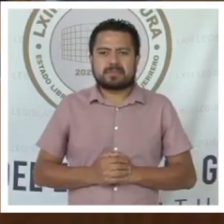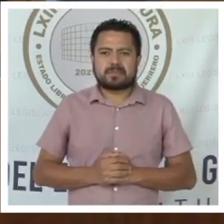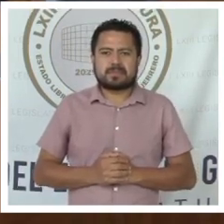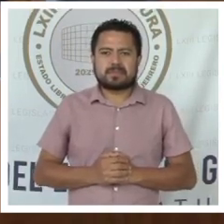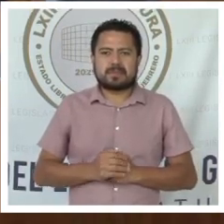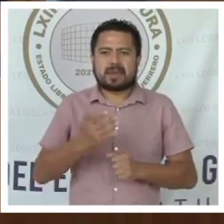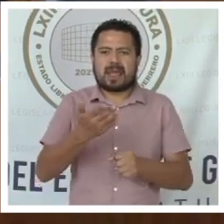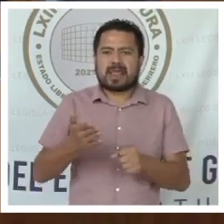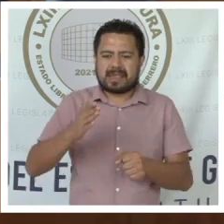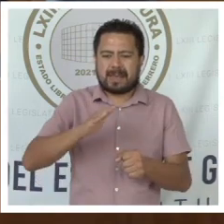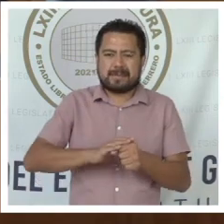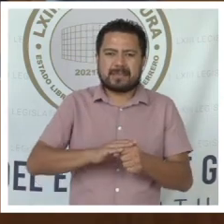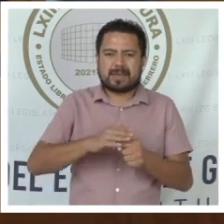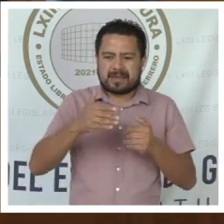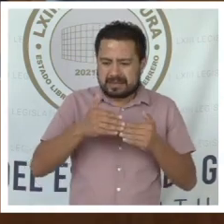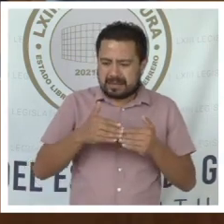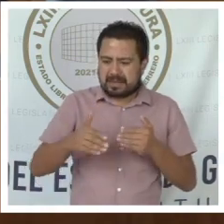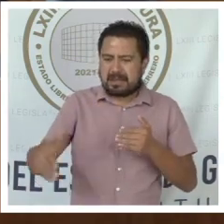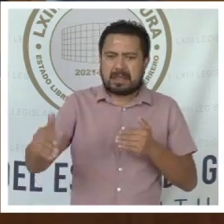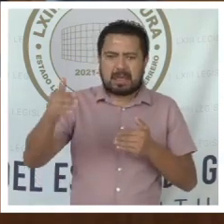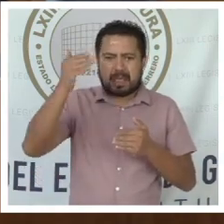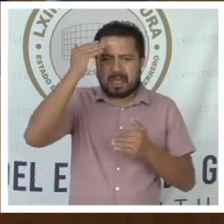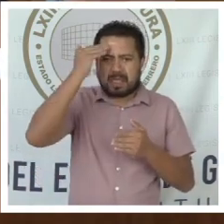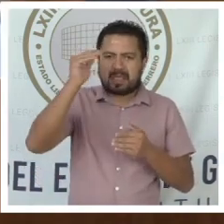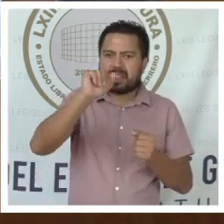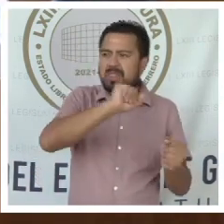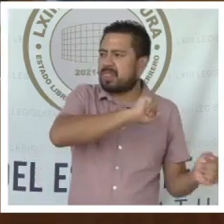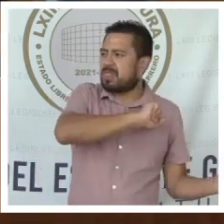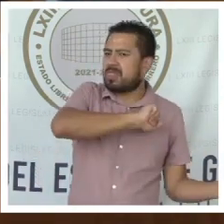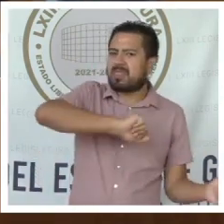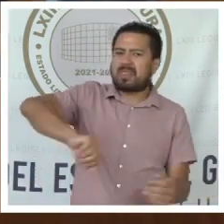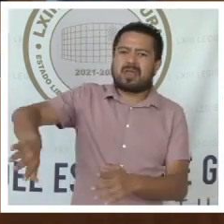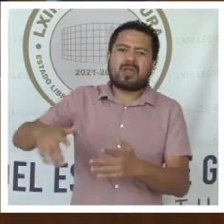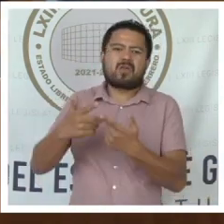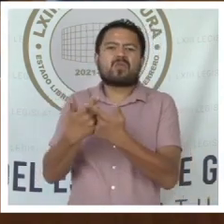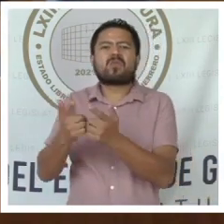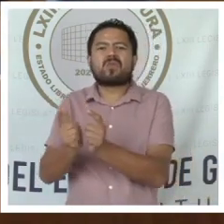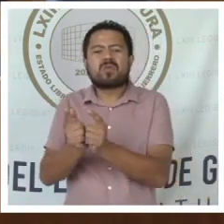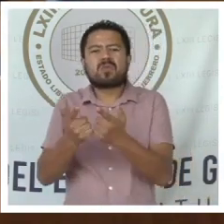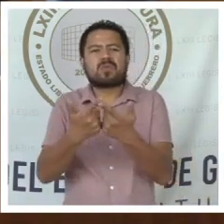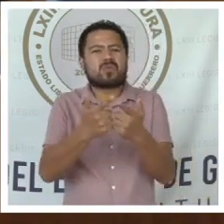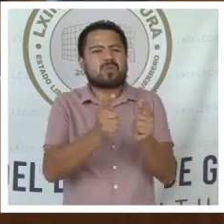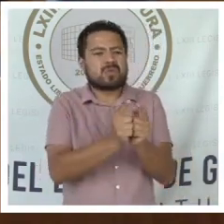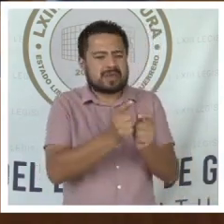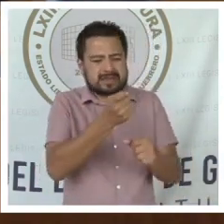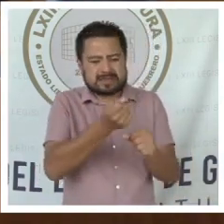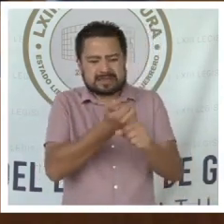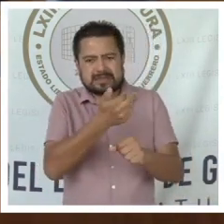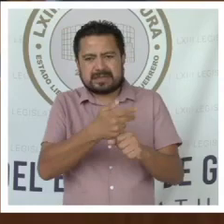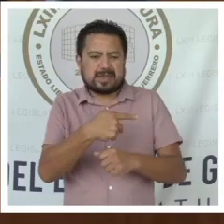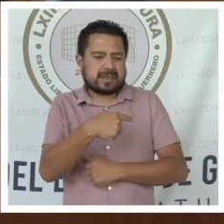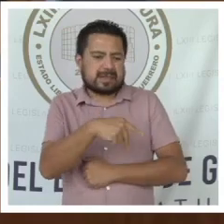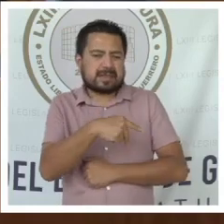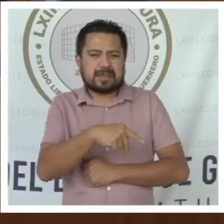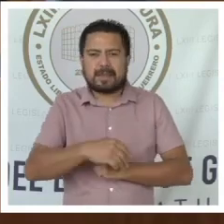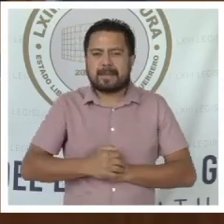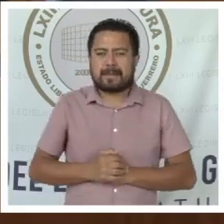una administración completamente abandonada en todos los rubros de su secretarías